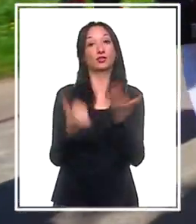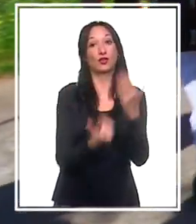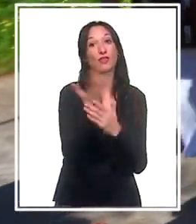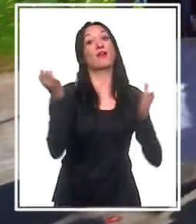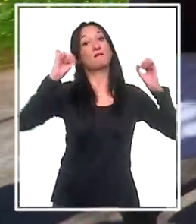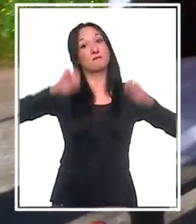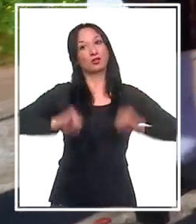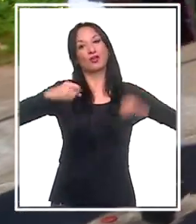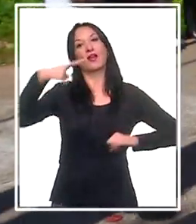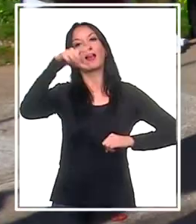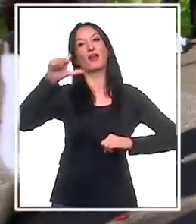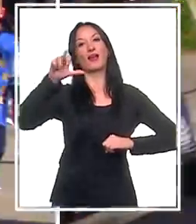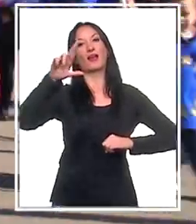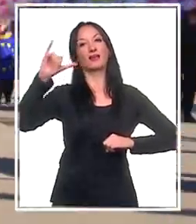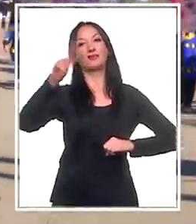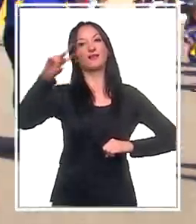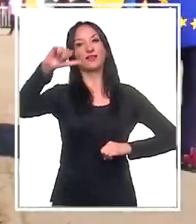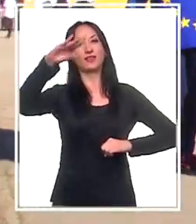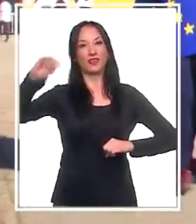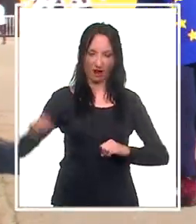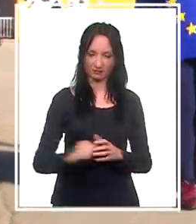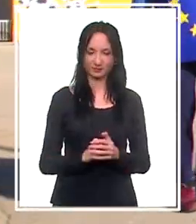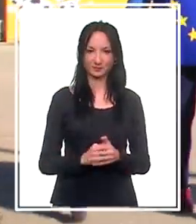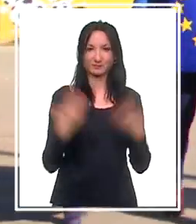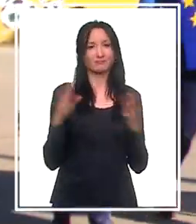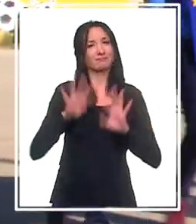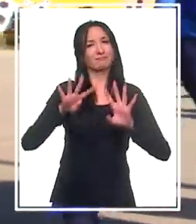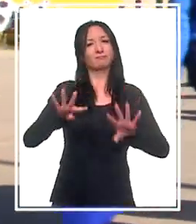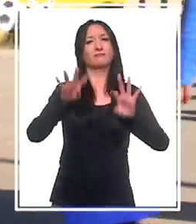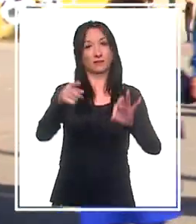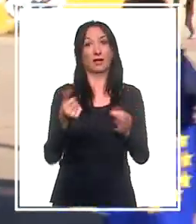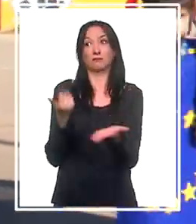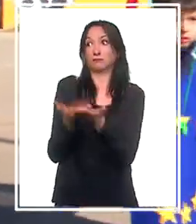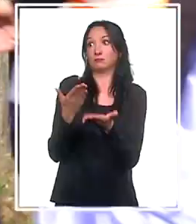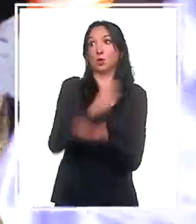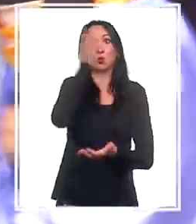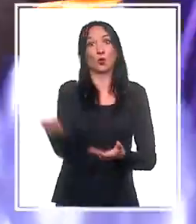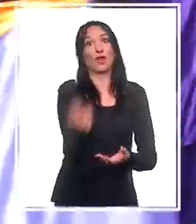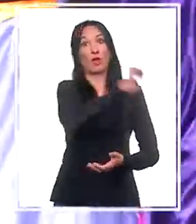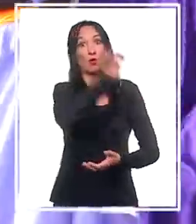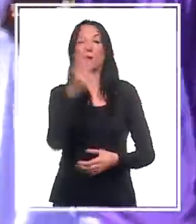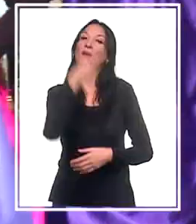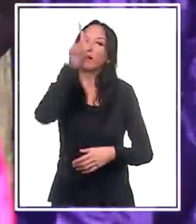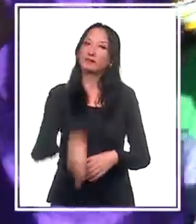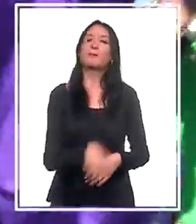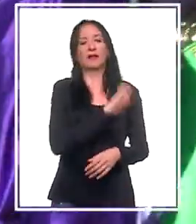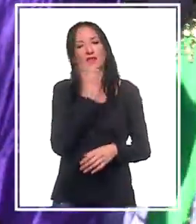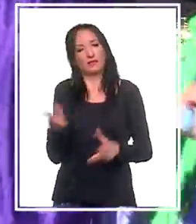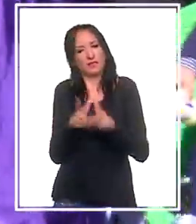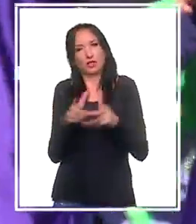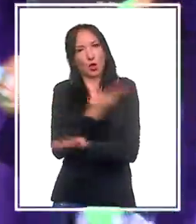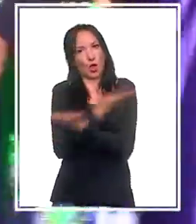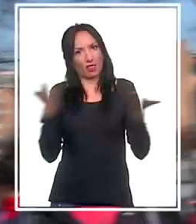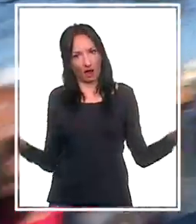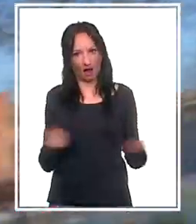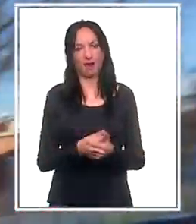que divida un desfile que no solo evocaba la pluralidad de europa sino también la diversidad social